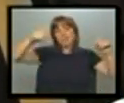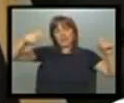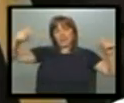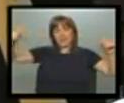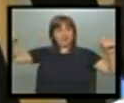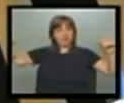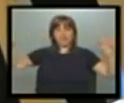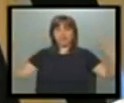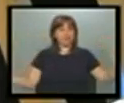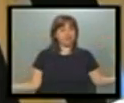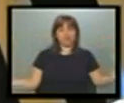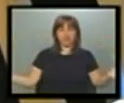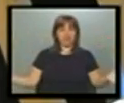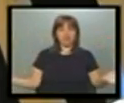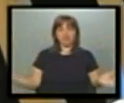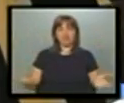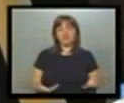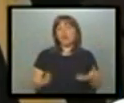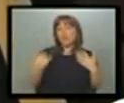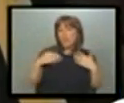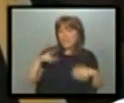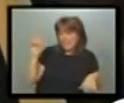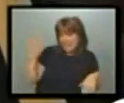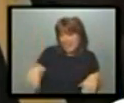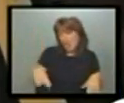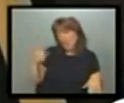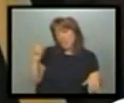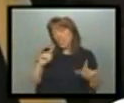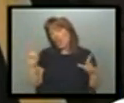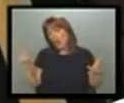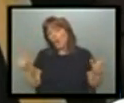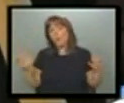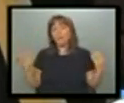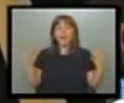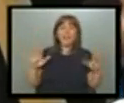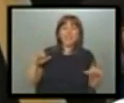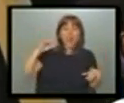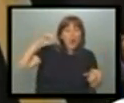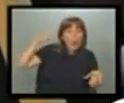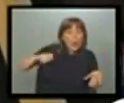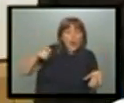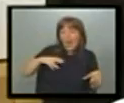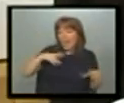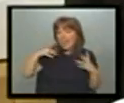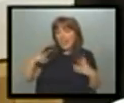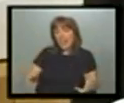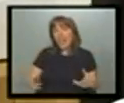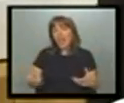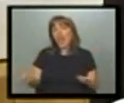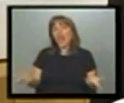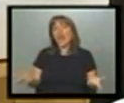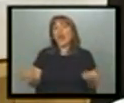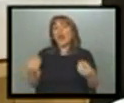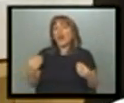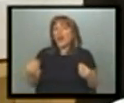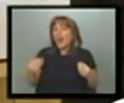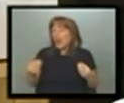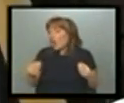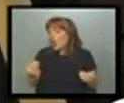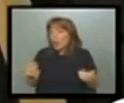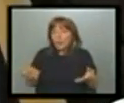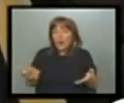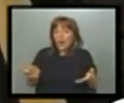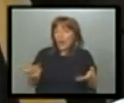Entonces, por ahí tiene razón, por ahí no. Por eso ayer le decía al juez, bueno, ¿hasta dónde llegamos y a partir de qué momento